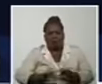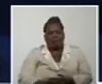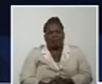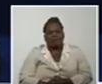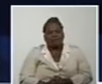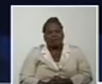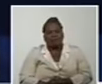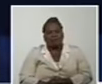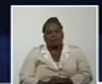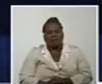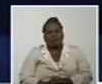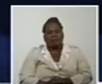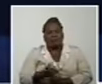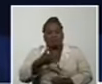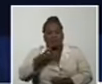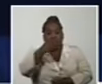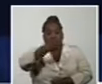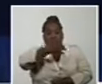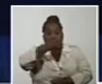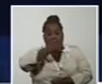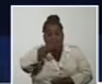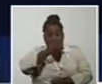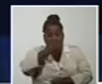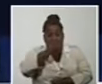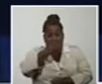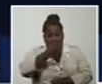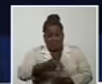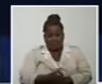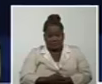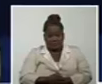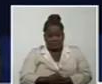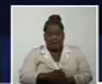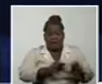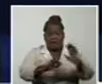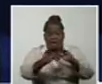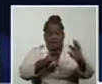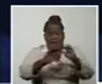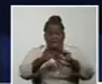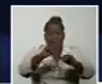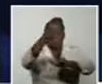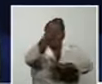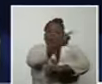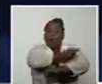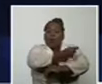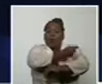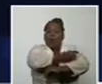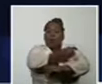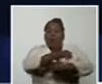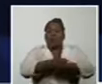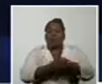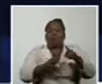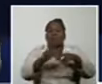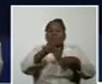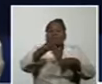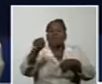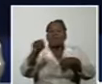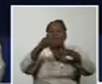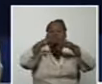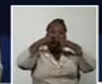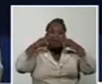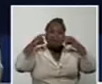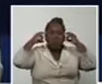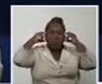Me decían cuando hemos hablado de la vacunación, el tema del nasobuco, del